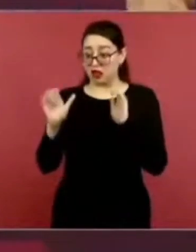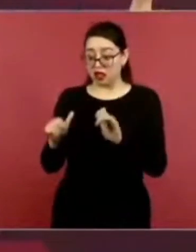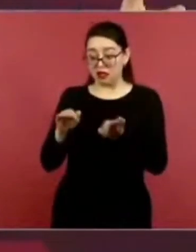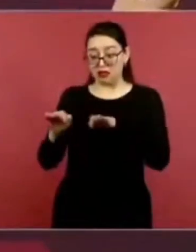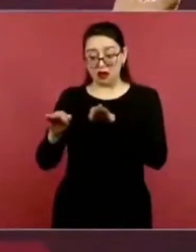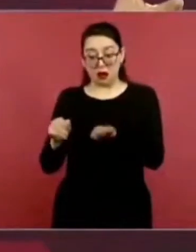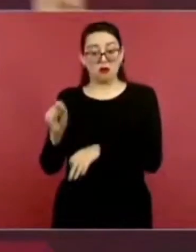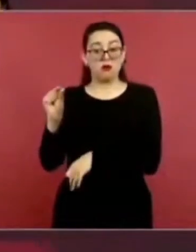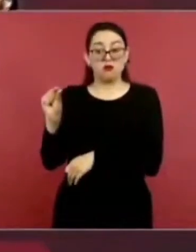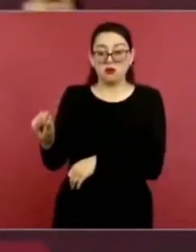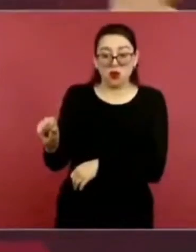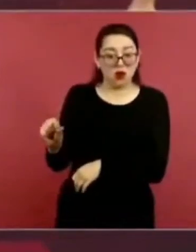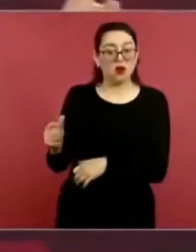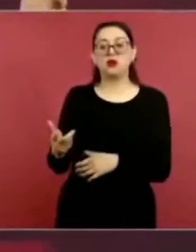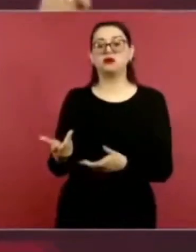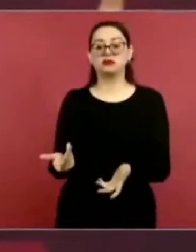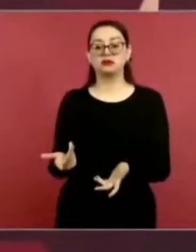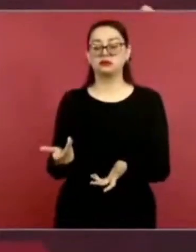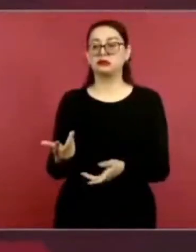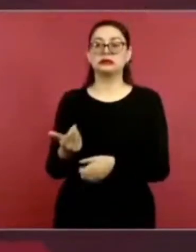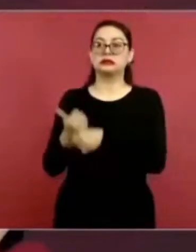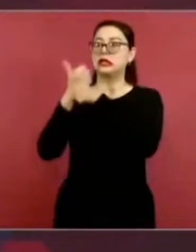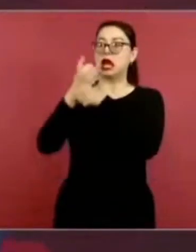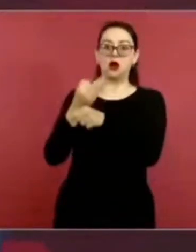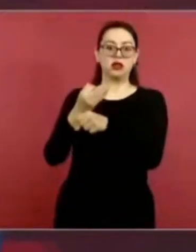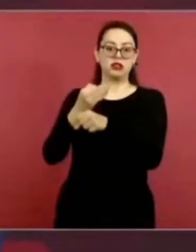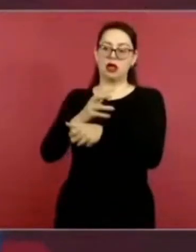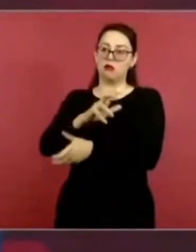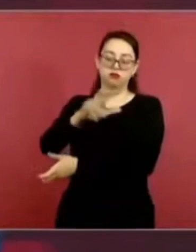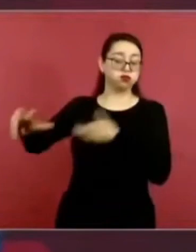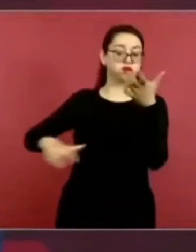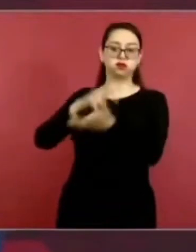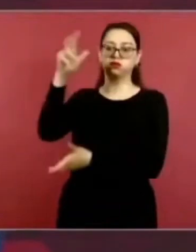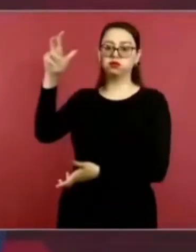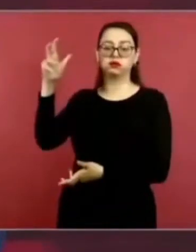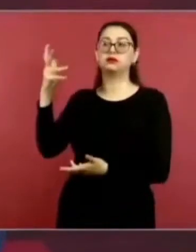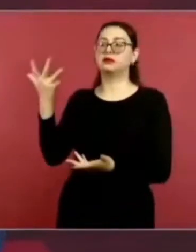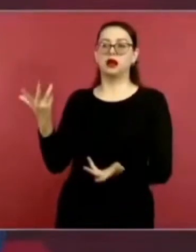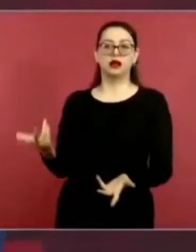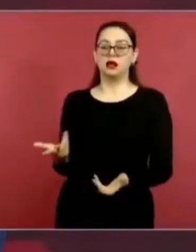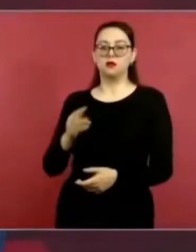tamaño de una tragedia como la de Acapulco.